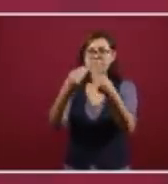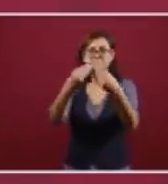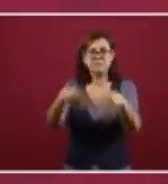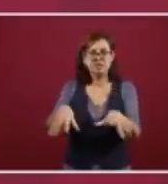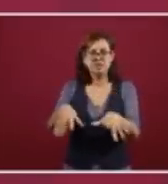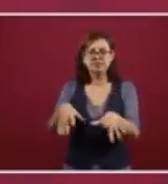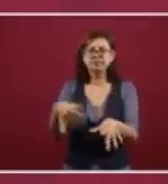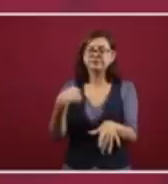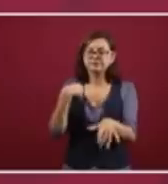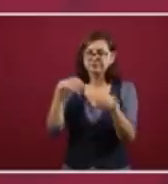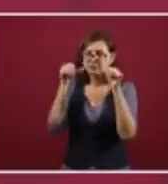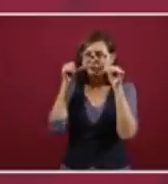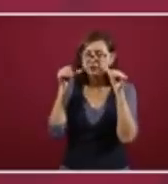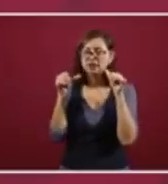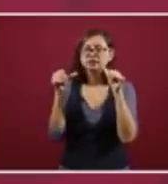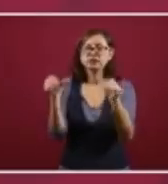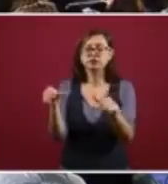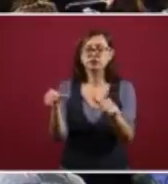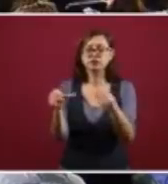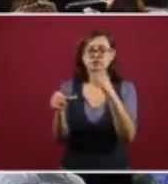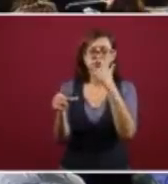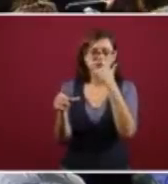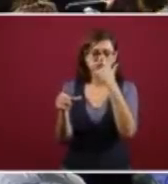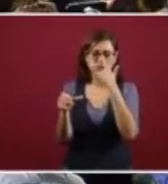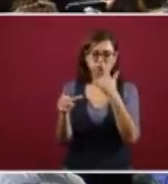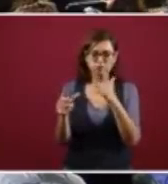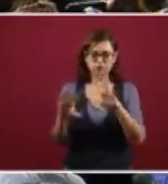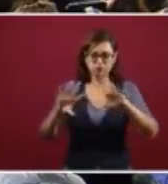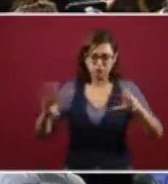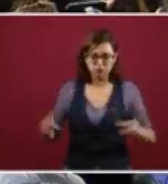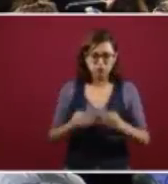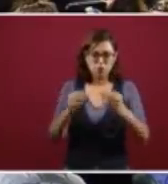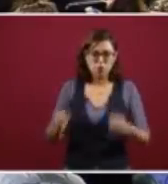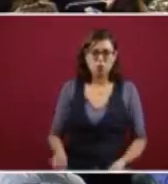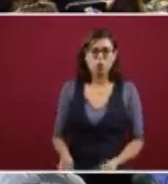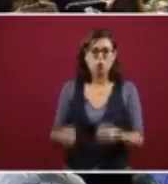una muestra de más de 3,000 casos.